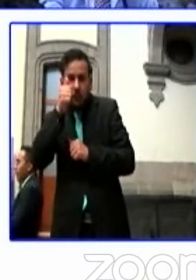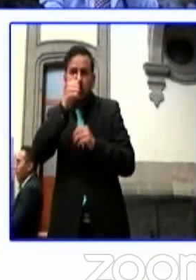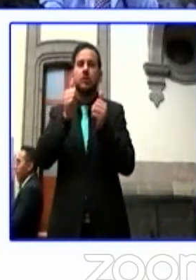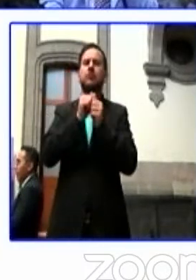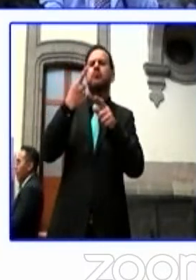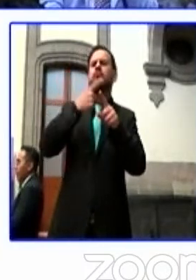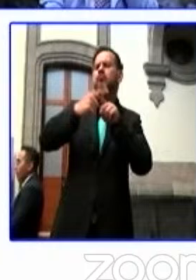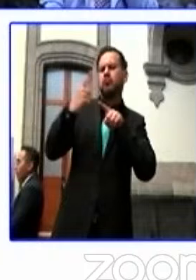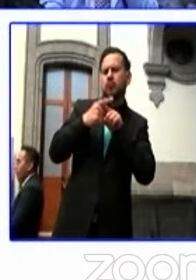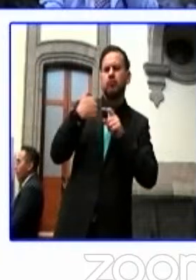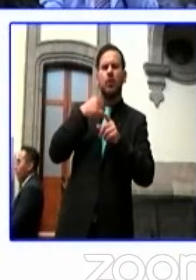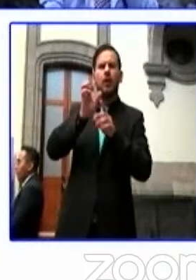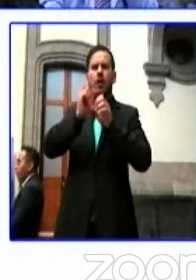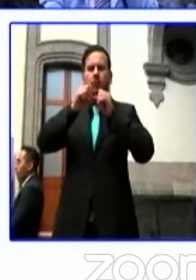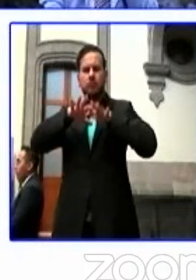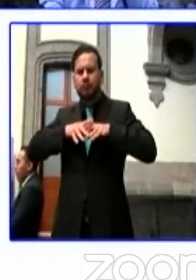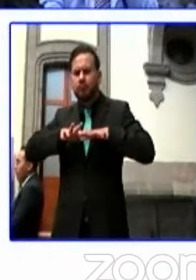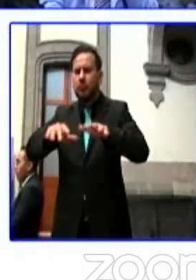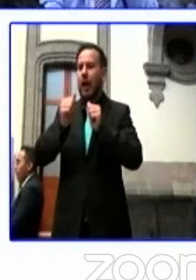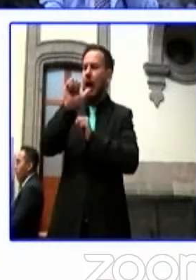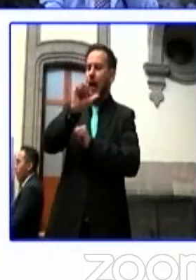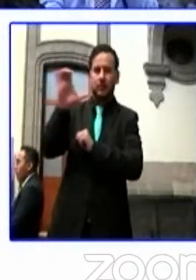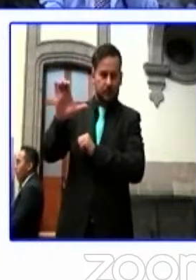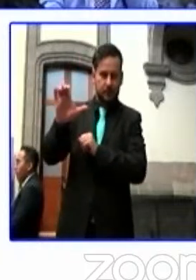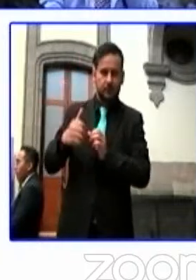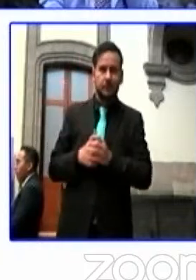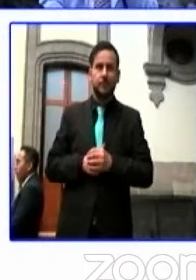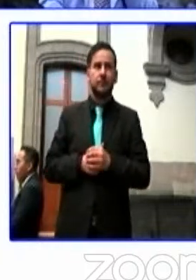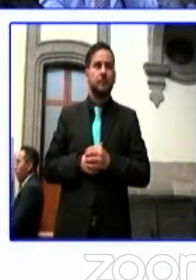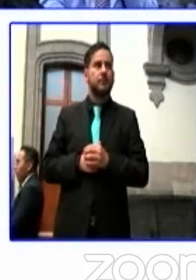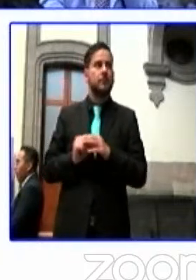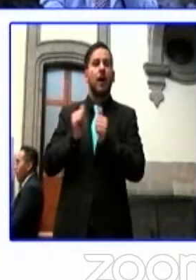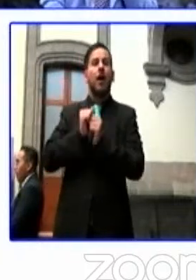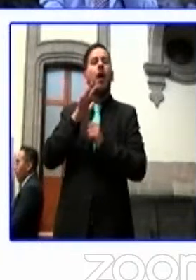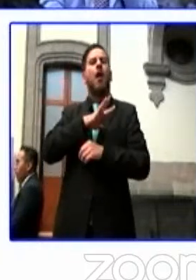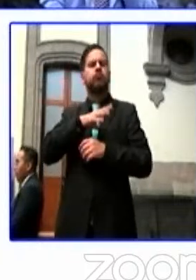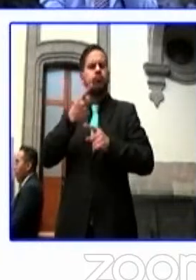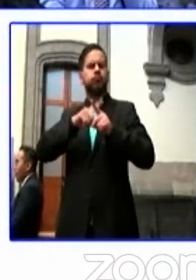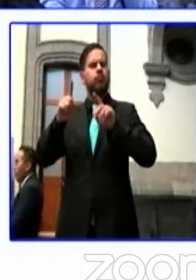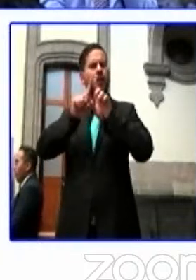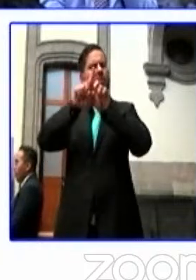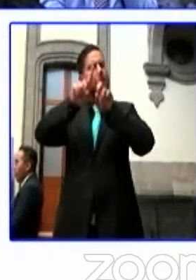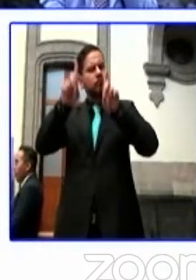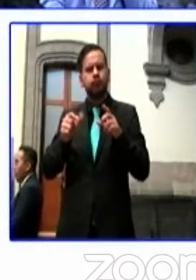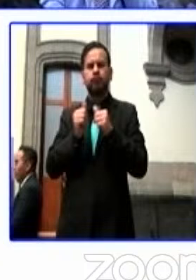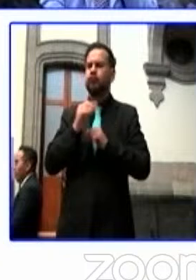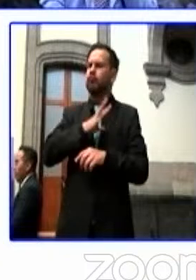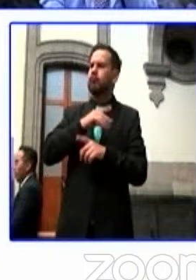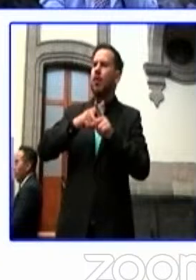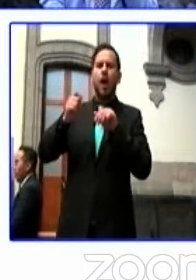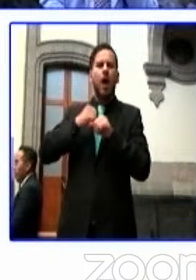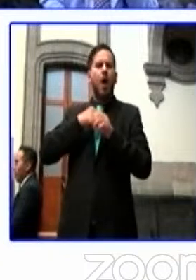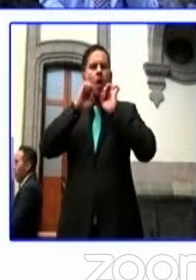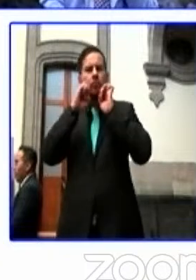Red Analítica Lacaniana AC, diplomado en Dirección y Gerencia Social en Organizaciones de la Sociedad